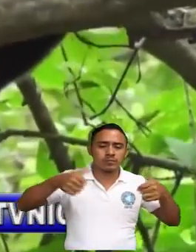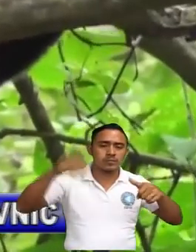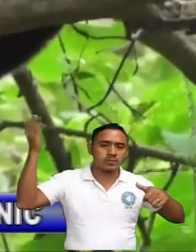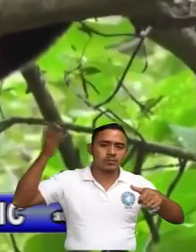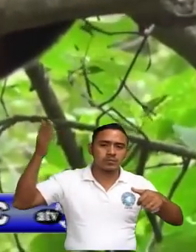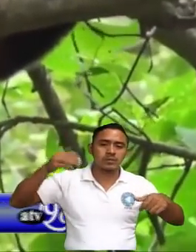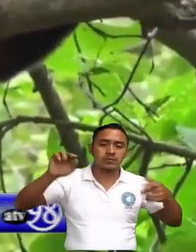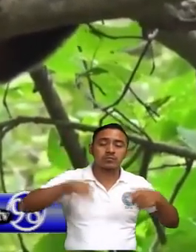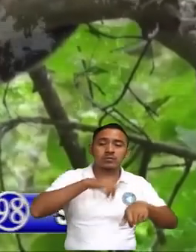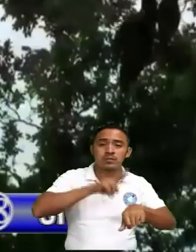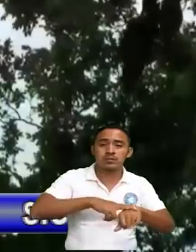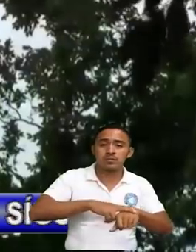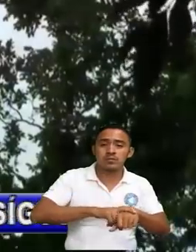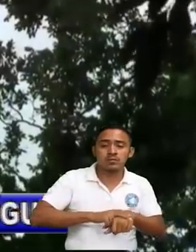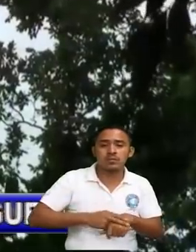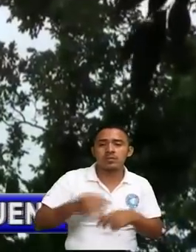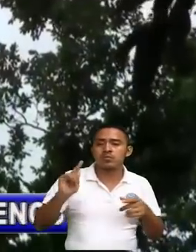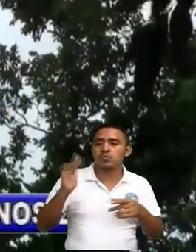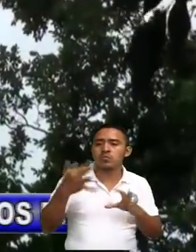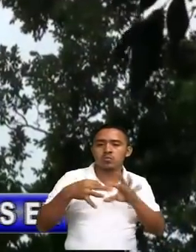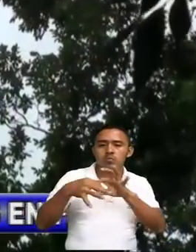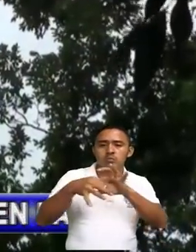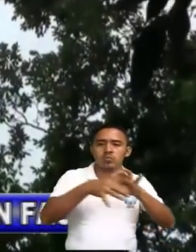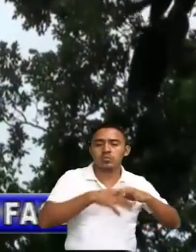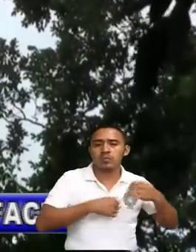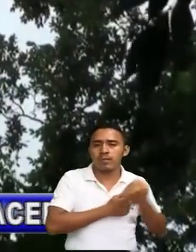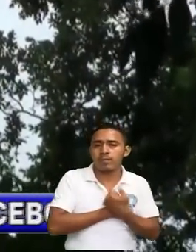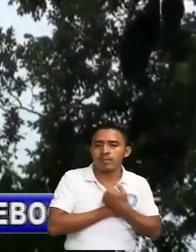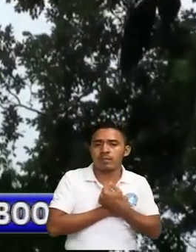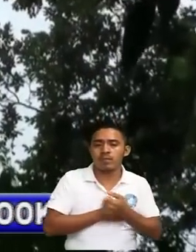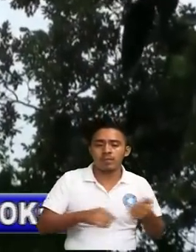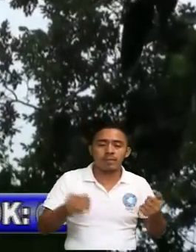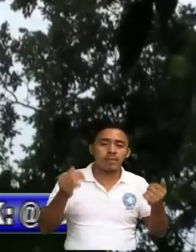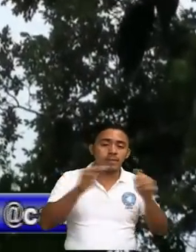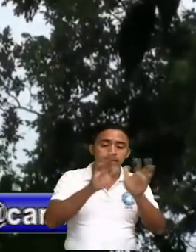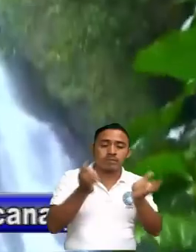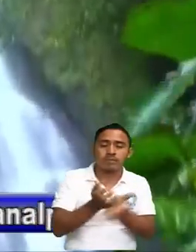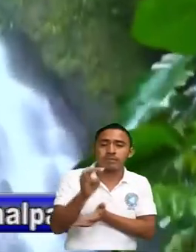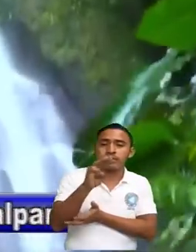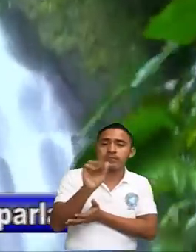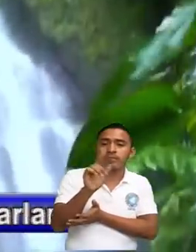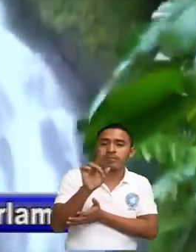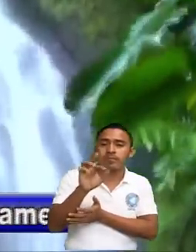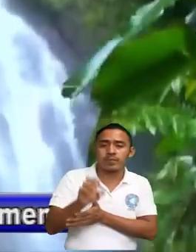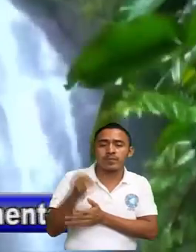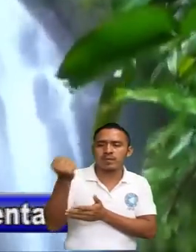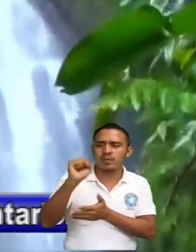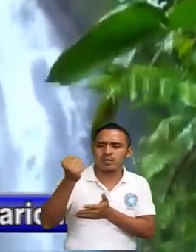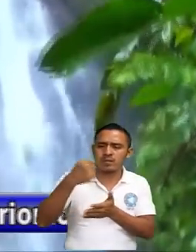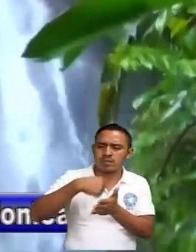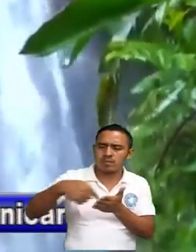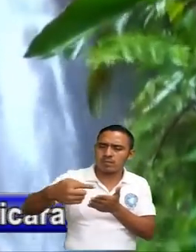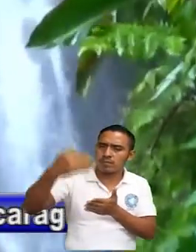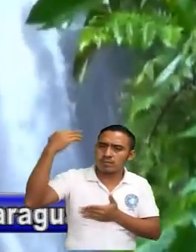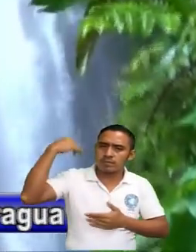Nacional Ambiental denominado Todos Unidos en Amor por Nuestra Madre Tierra, llevado a cabo la semana